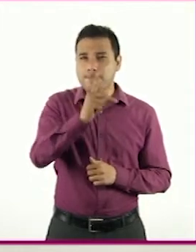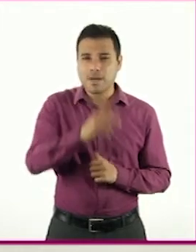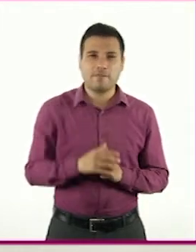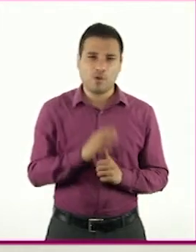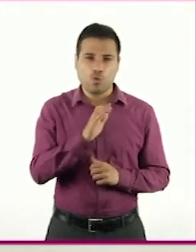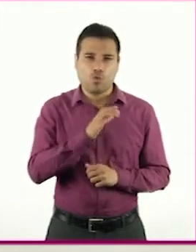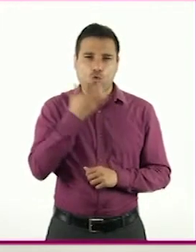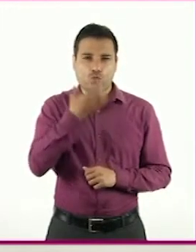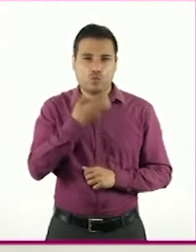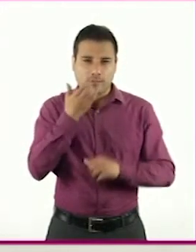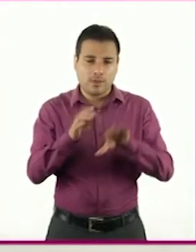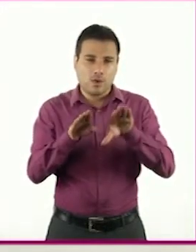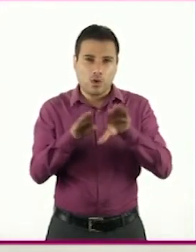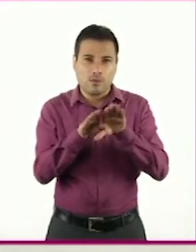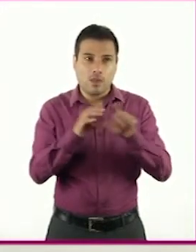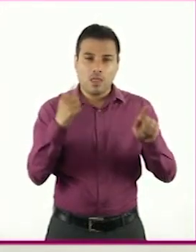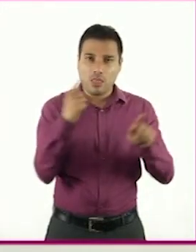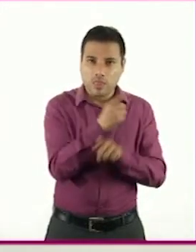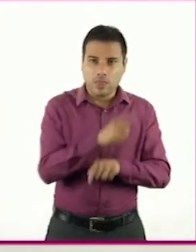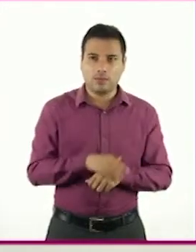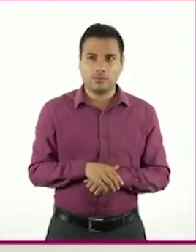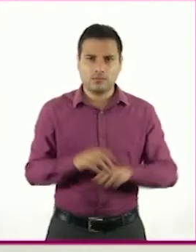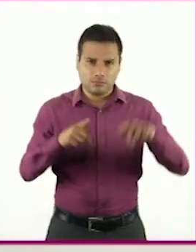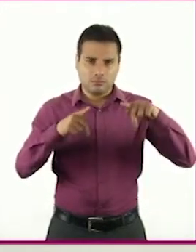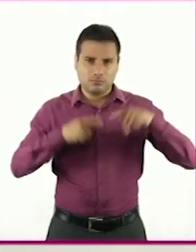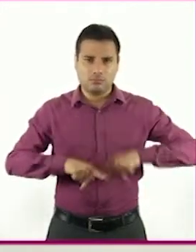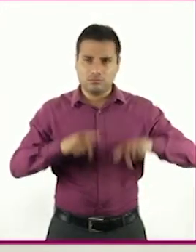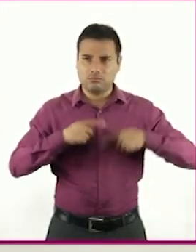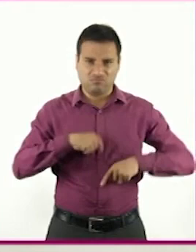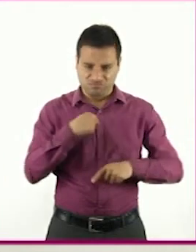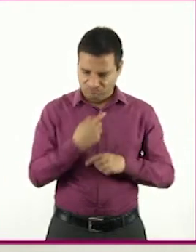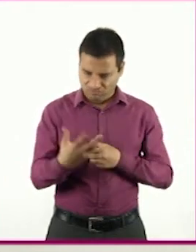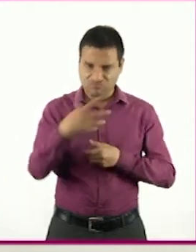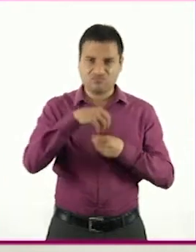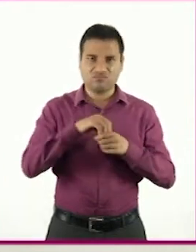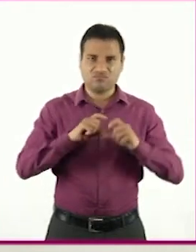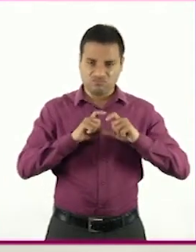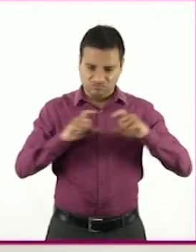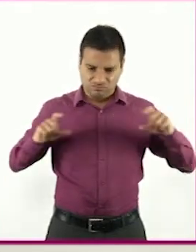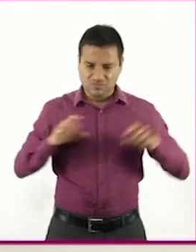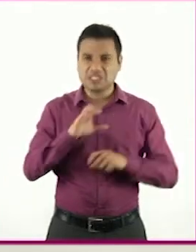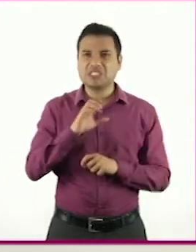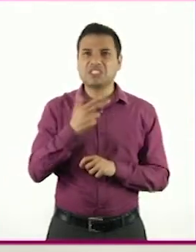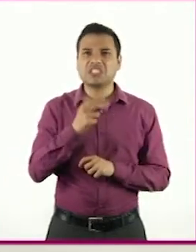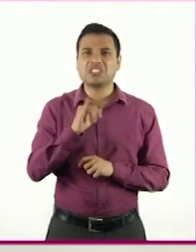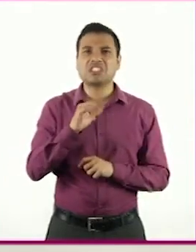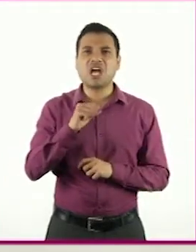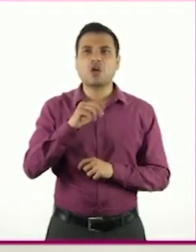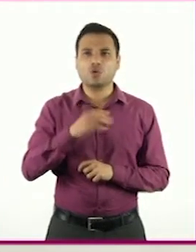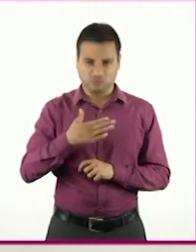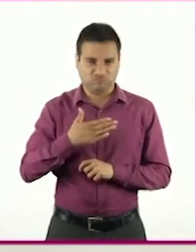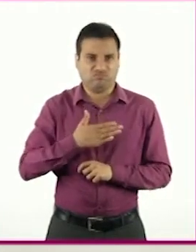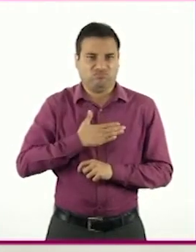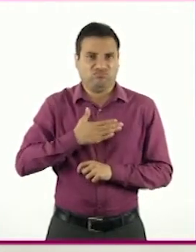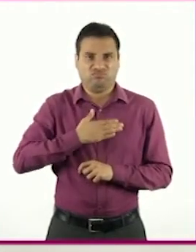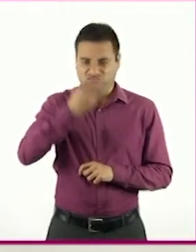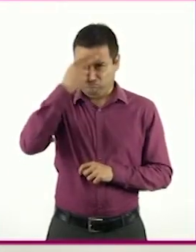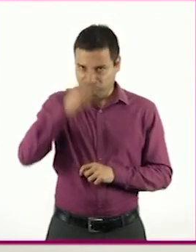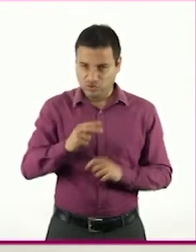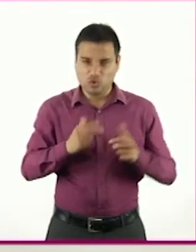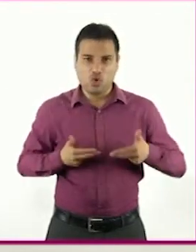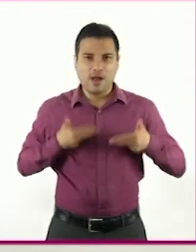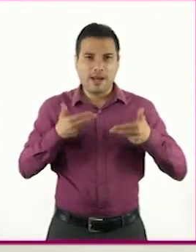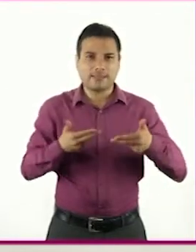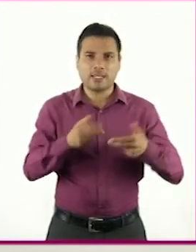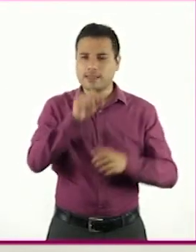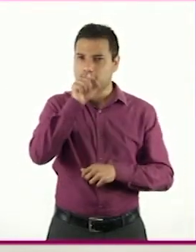significado ofensivo, fue adoptado por los manifestantes como una etiqueta de orgullo por la herencia mexicana y a la vez